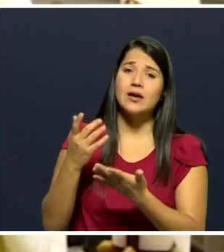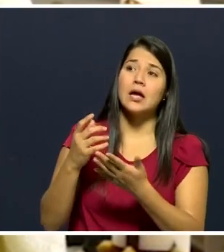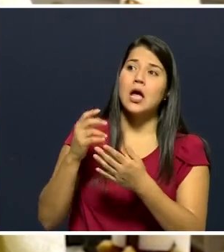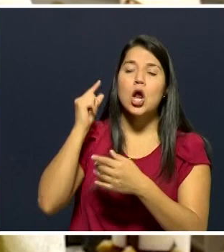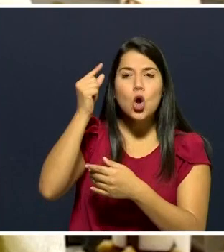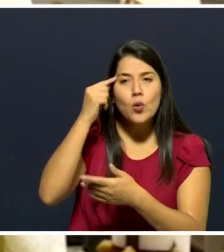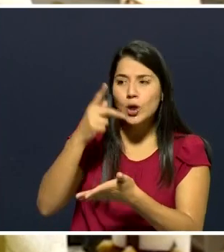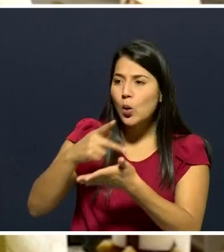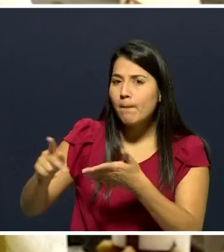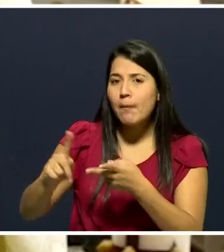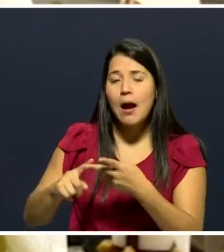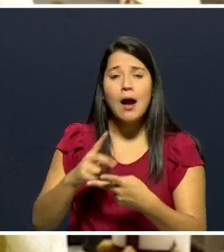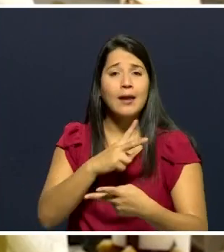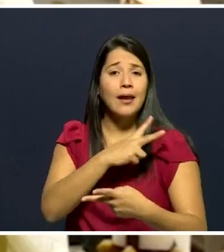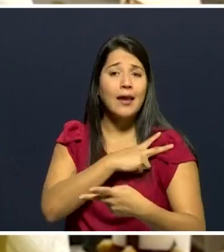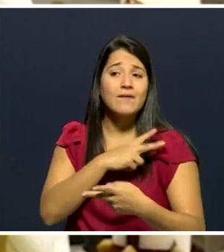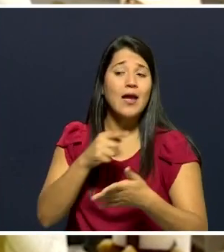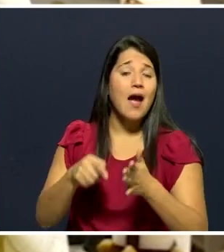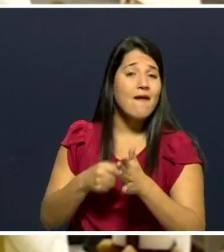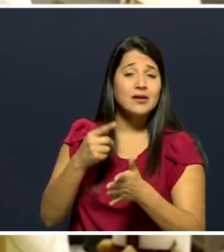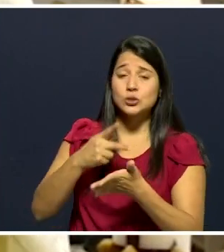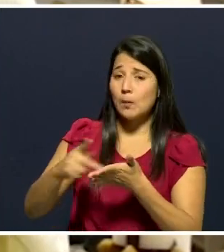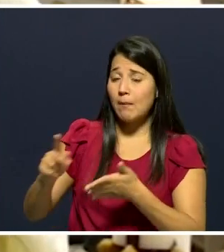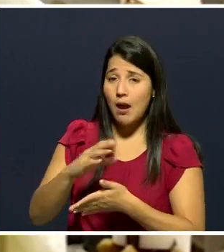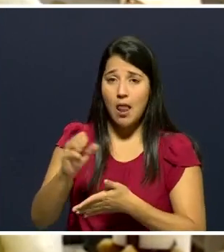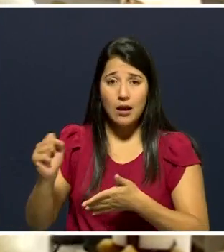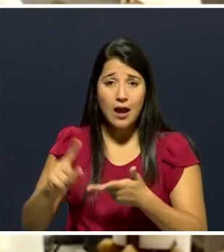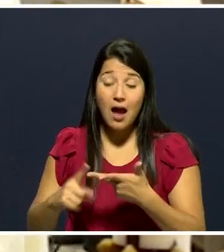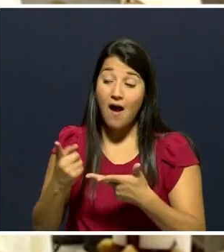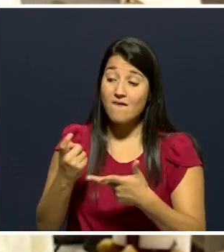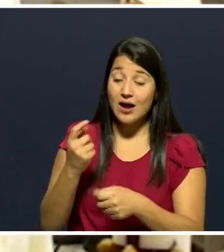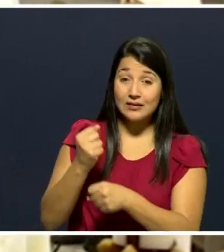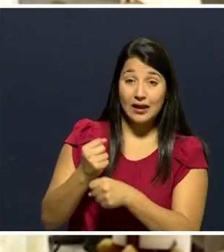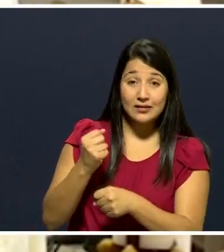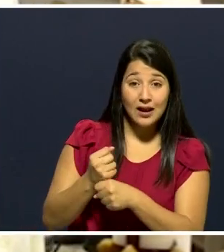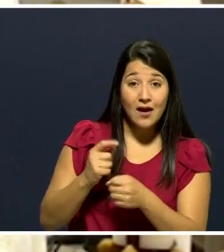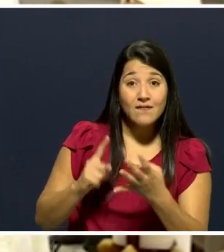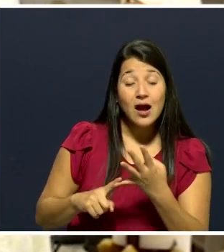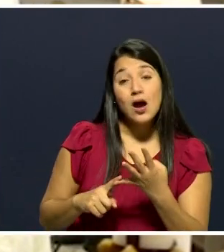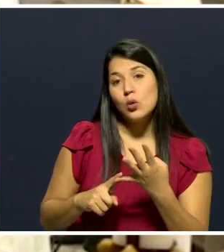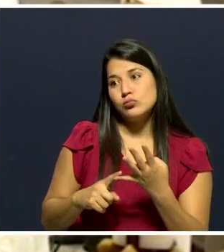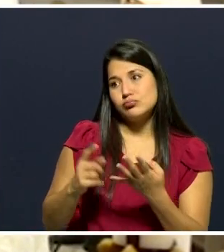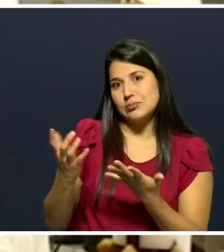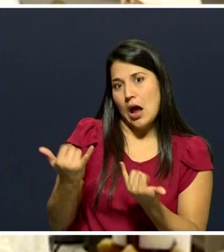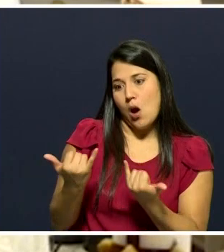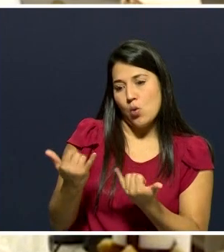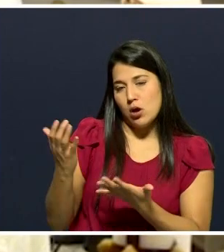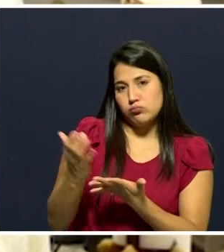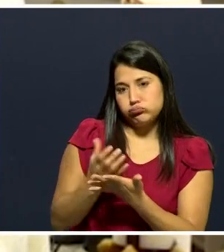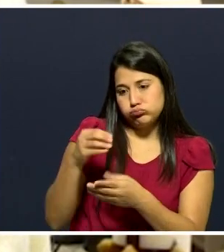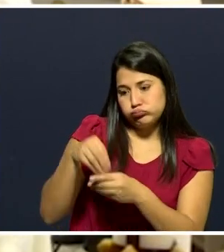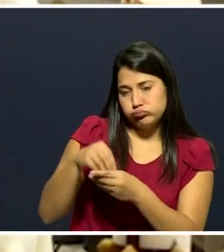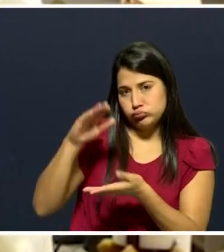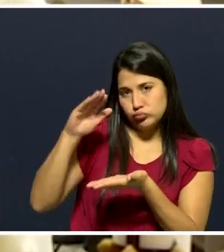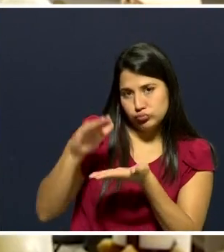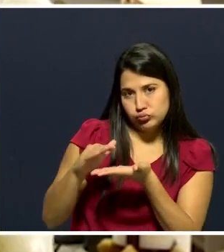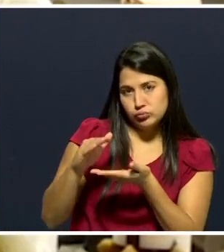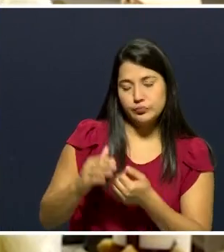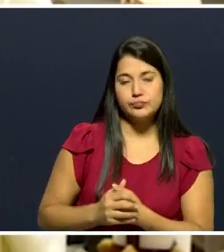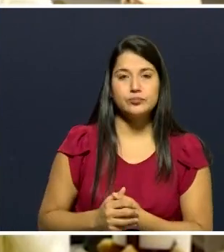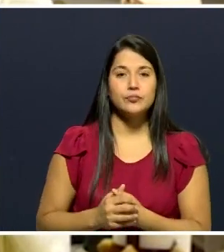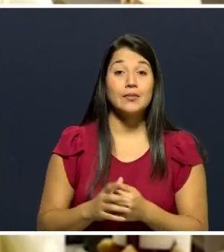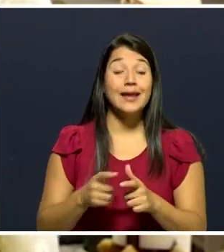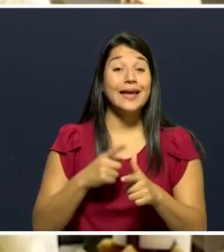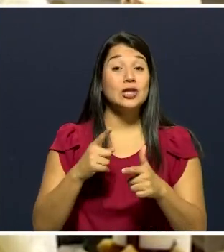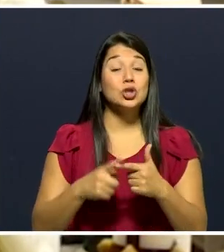patronos morosos y por el desempleo, la falta de ingreso de cuotas obrero-patronales. Corresponde